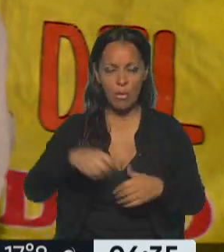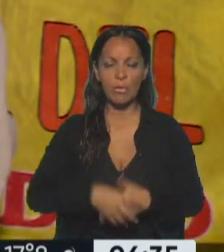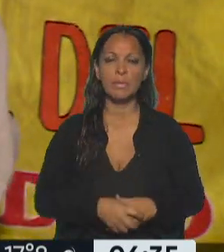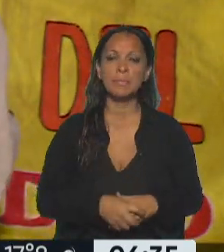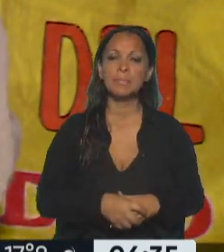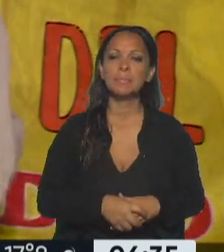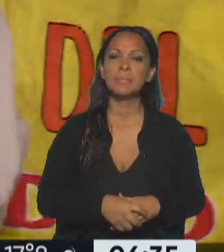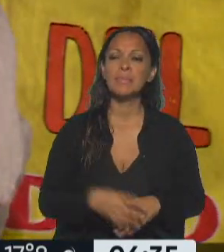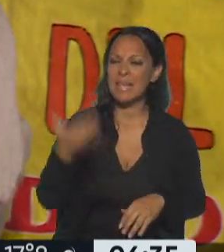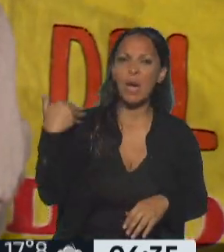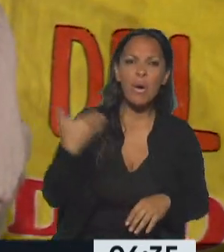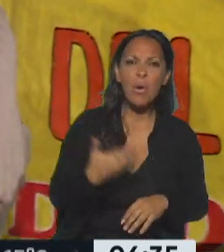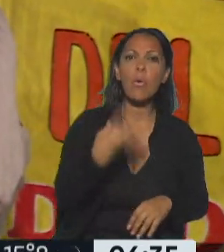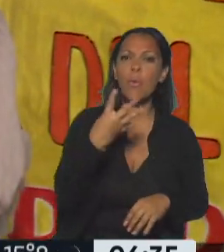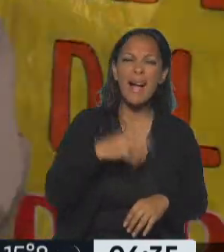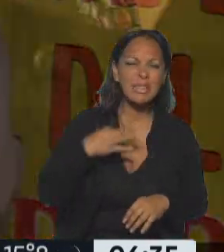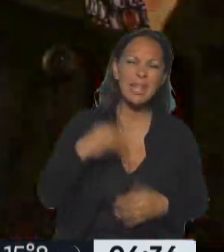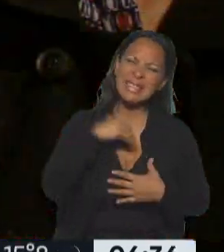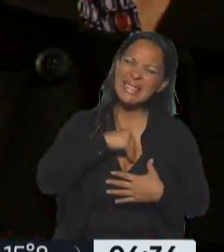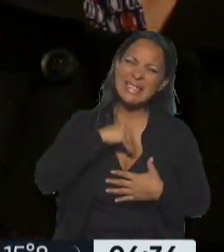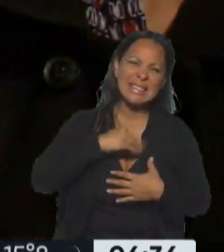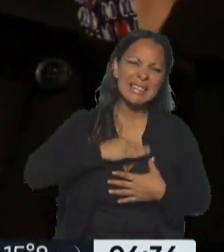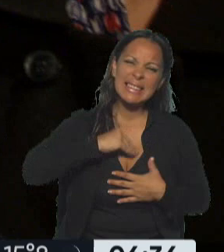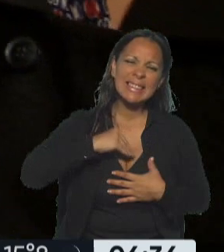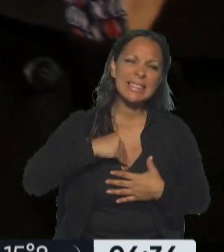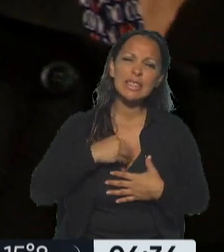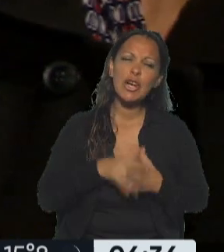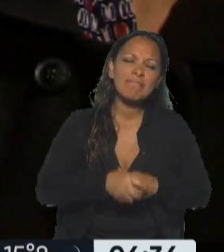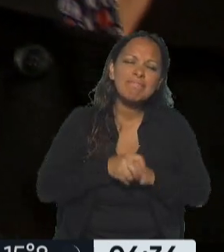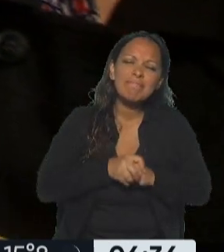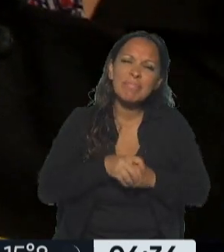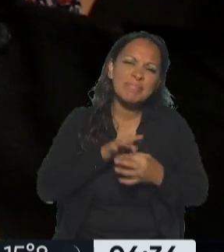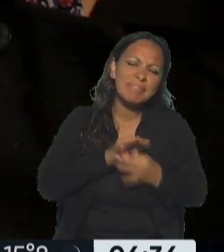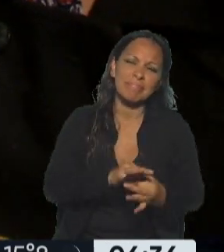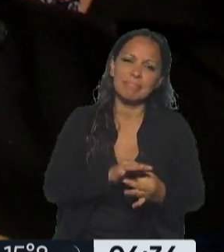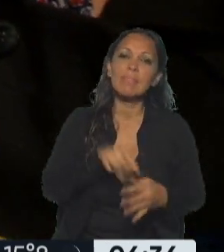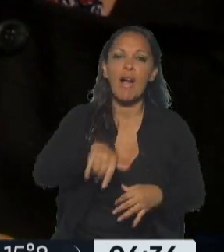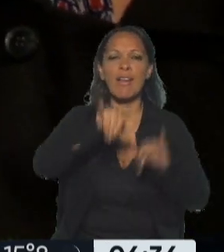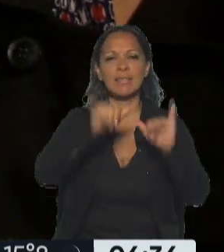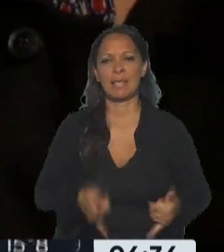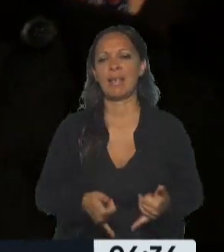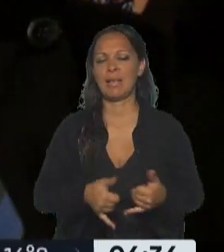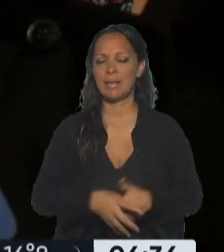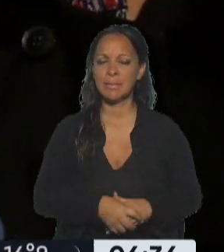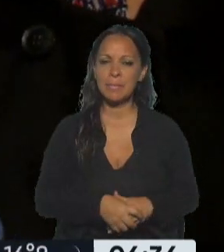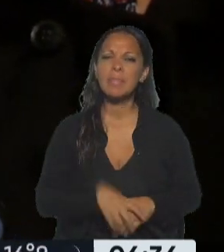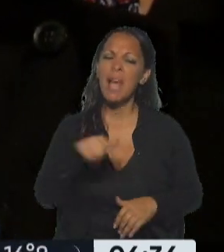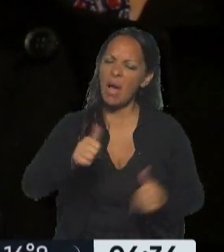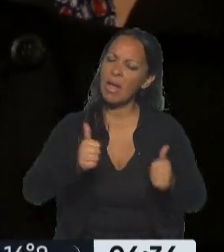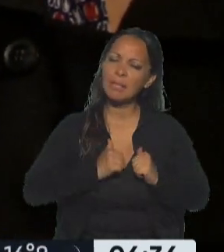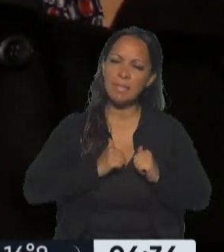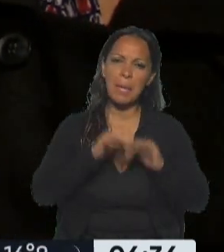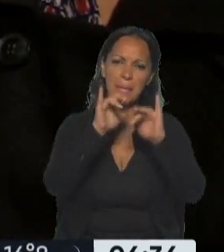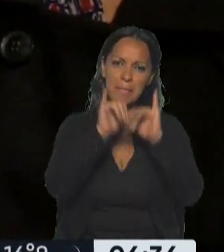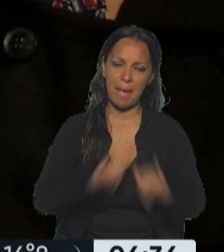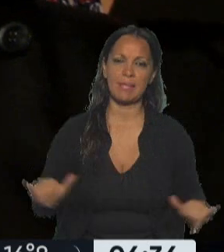Hace 4 años que lo llevo dentro mío. Y no lo solté nunca. Ahora sí. Ahora puedes descansar en paz, tu hijo, hay